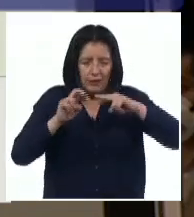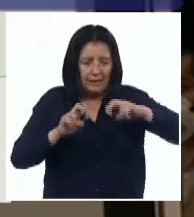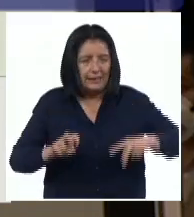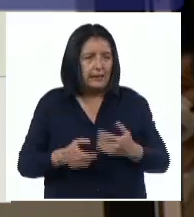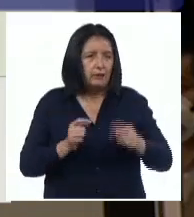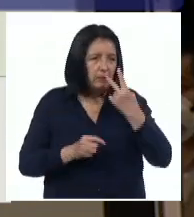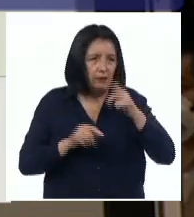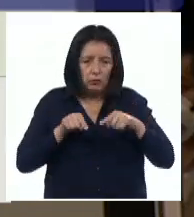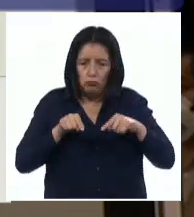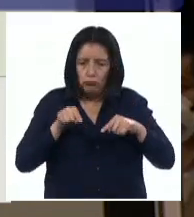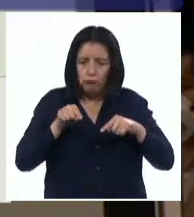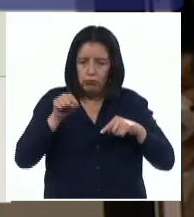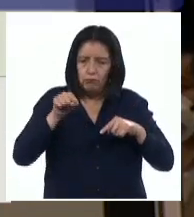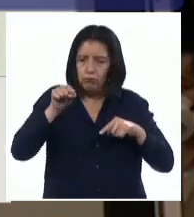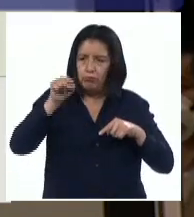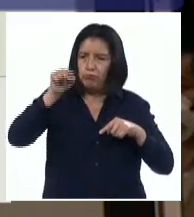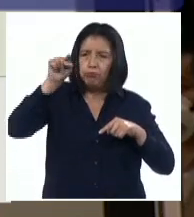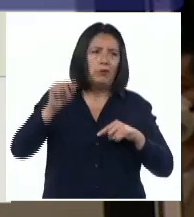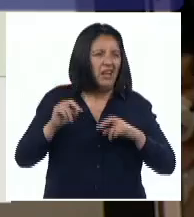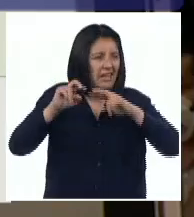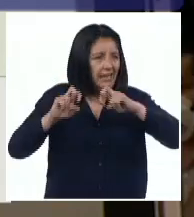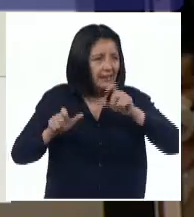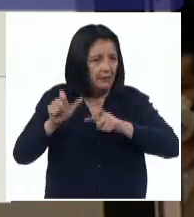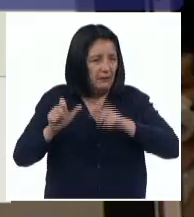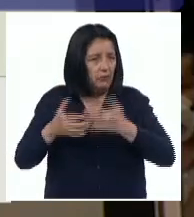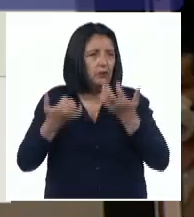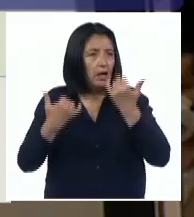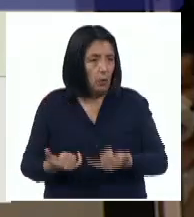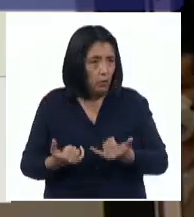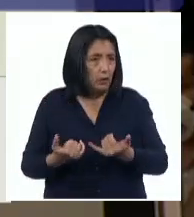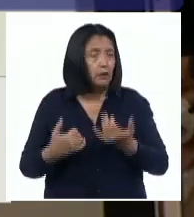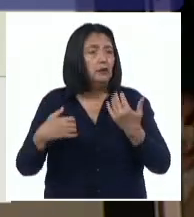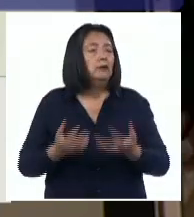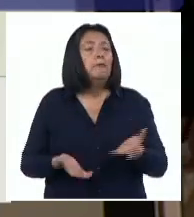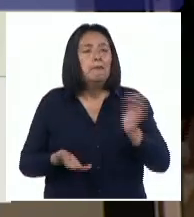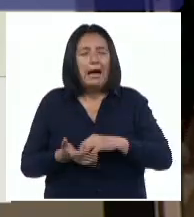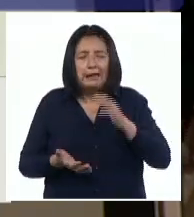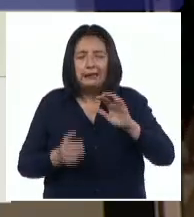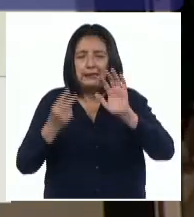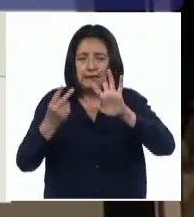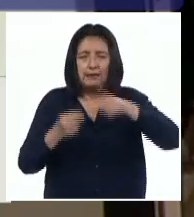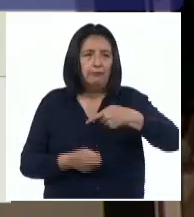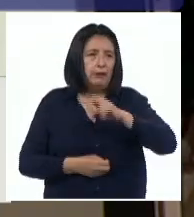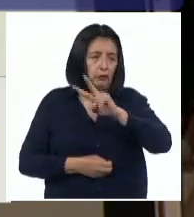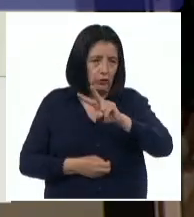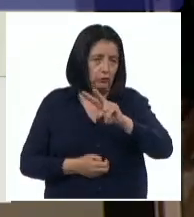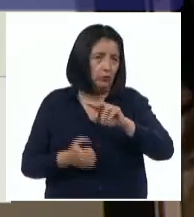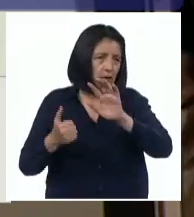miren cómo ha comenzado a subir la cantidad de pruebas, hasta llegar ahora, que estamos haciendo más de